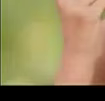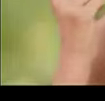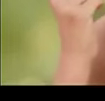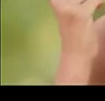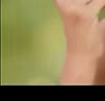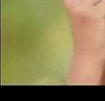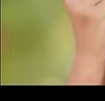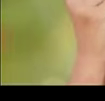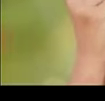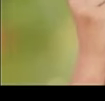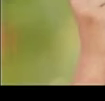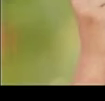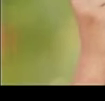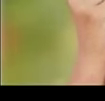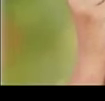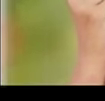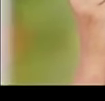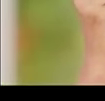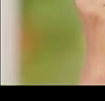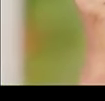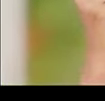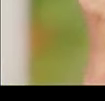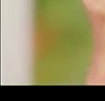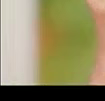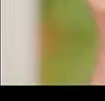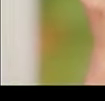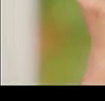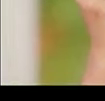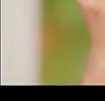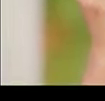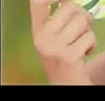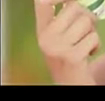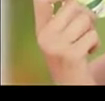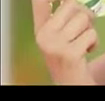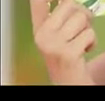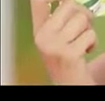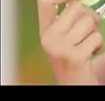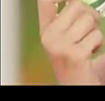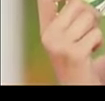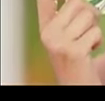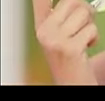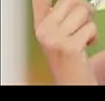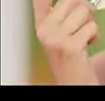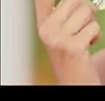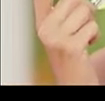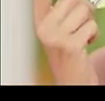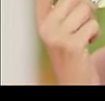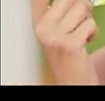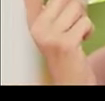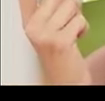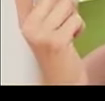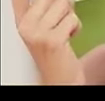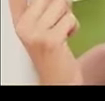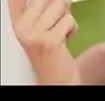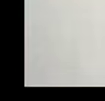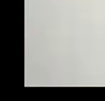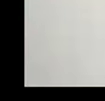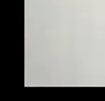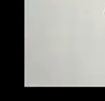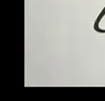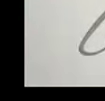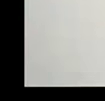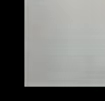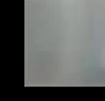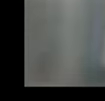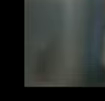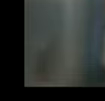recomendado. Encuéntralo también en tu tienda en sachet a tan solo 50 centavos. Sí, oíste bien, 50 centavos. Dale